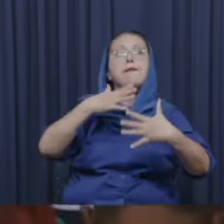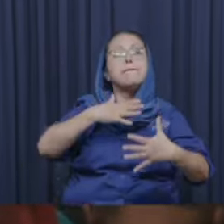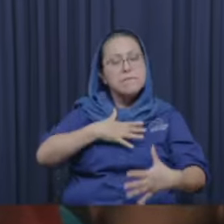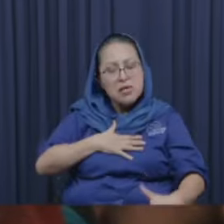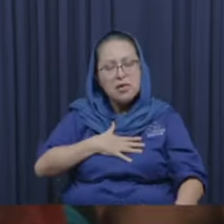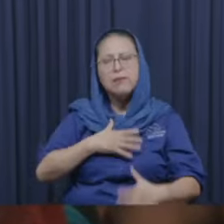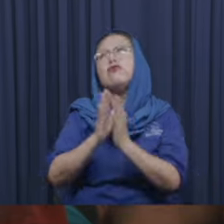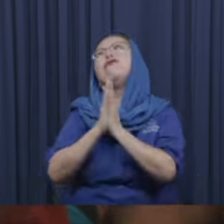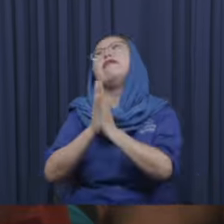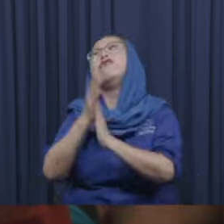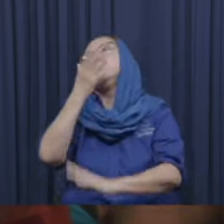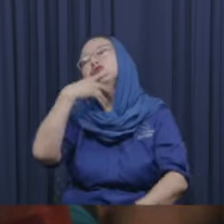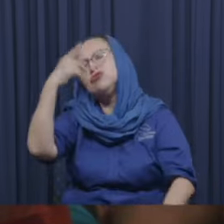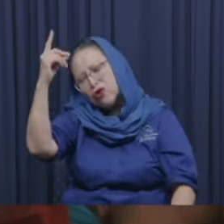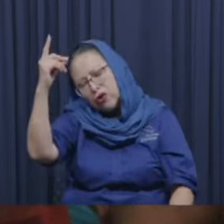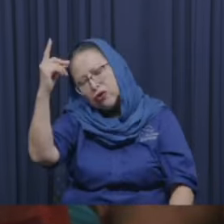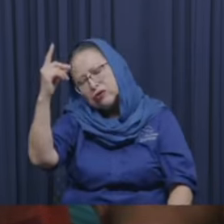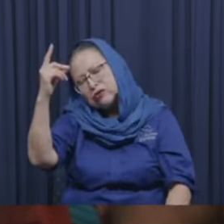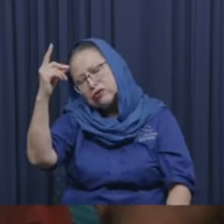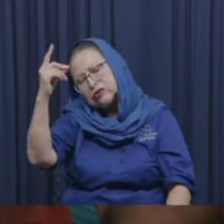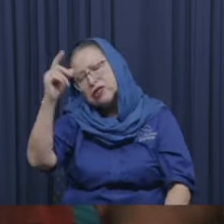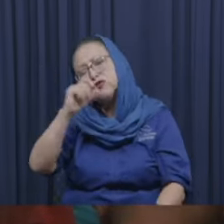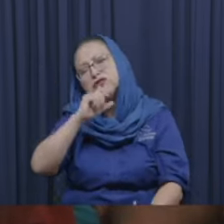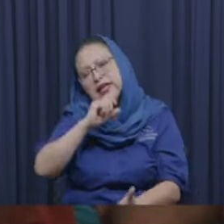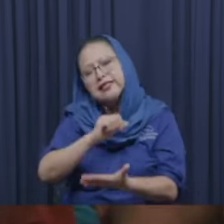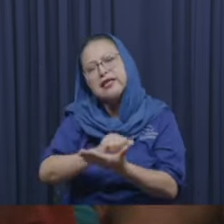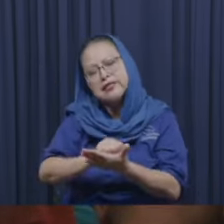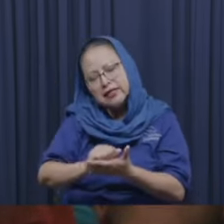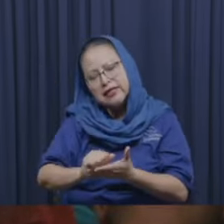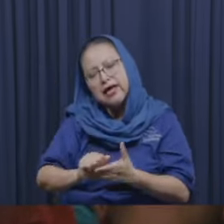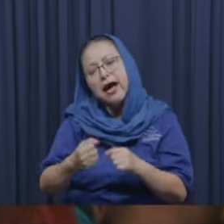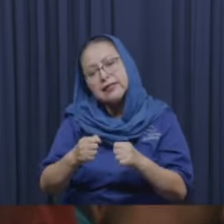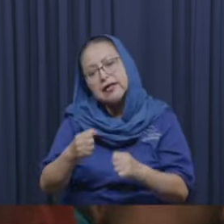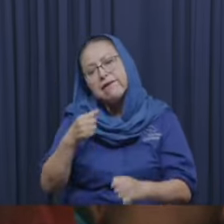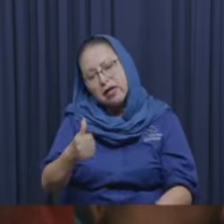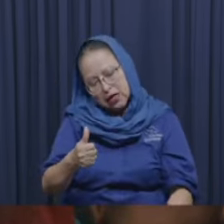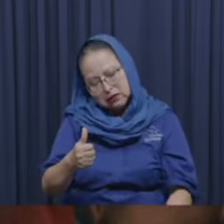tomar participar de esta santa cena adecuadamente